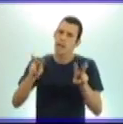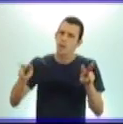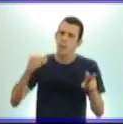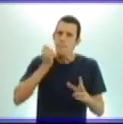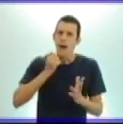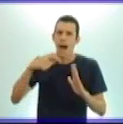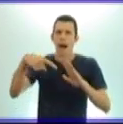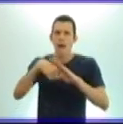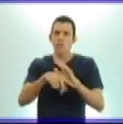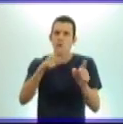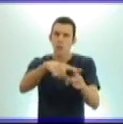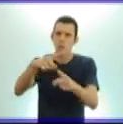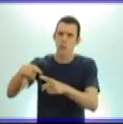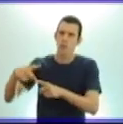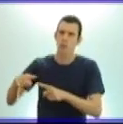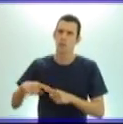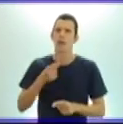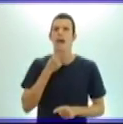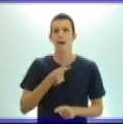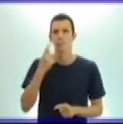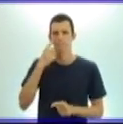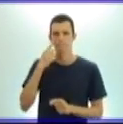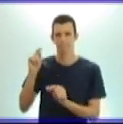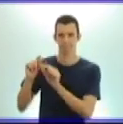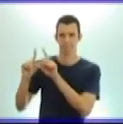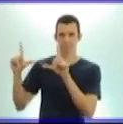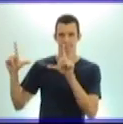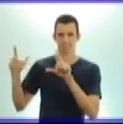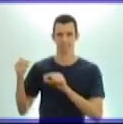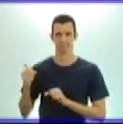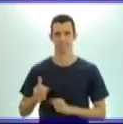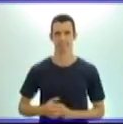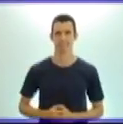ejemplo, observen la diapositiva.